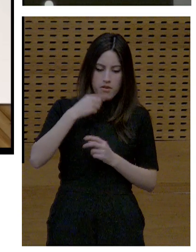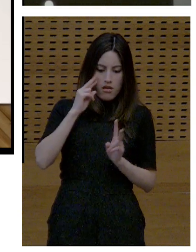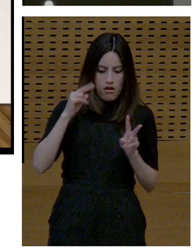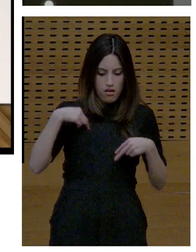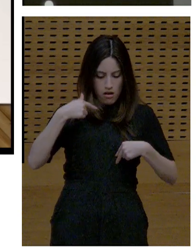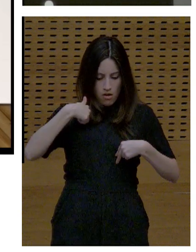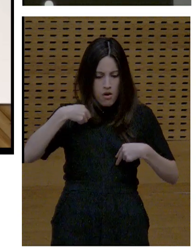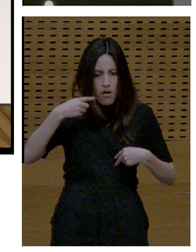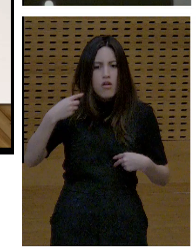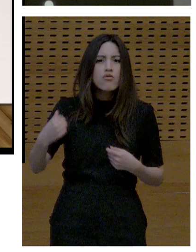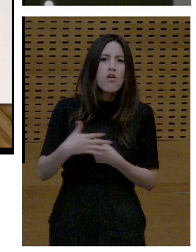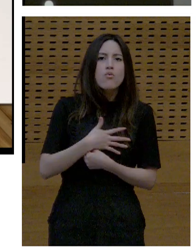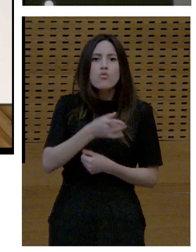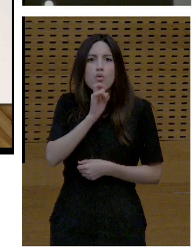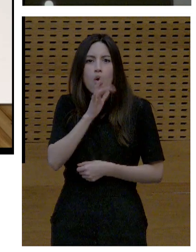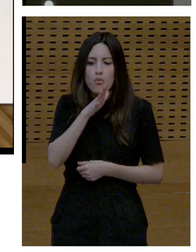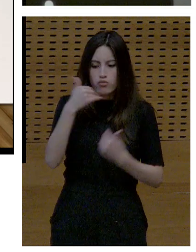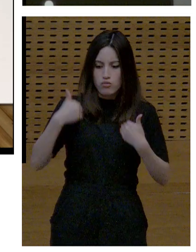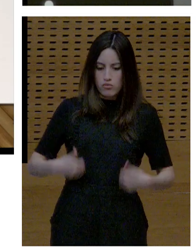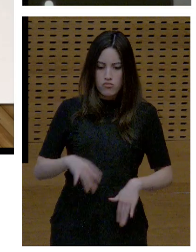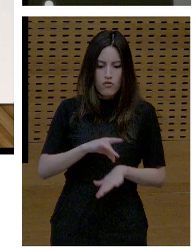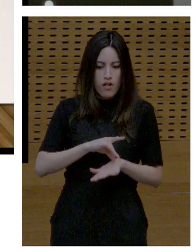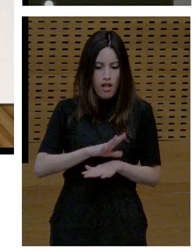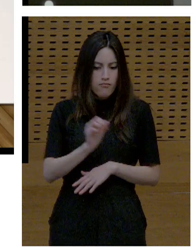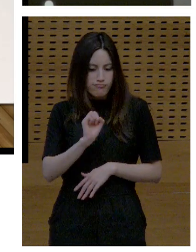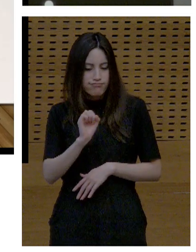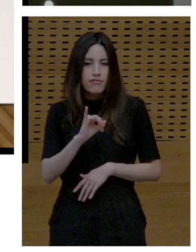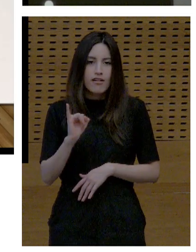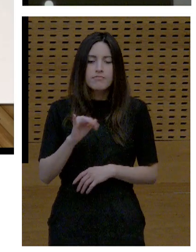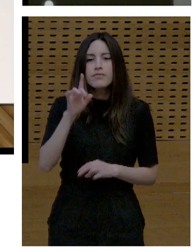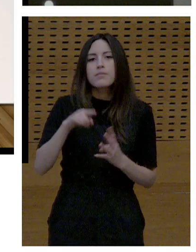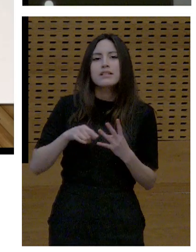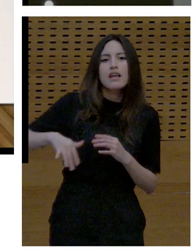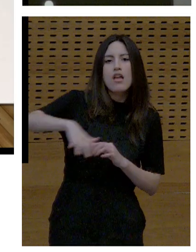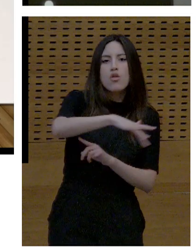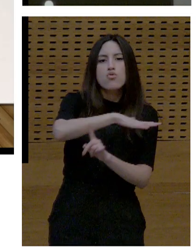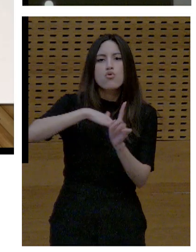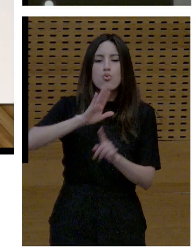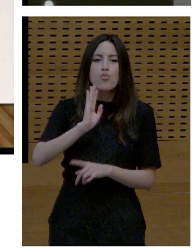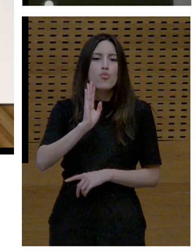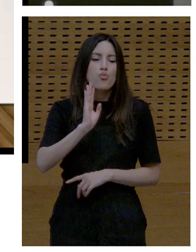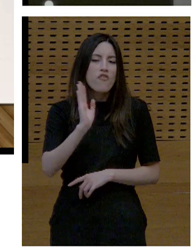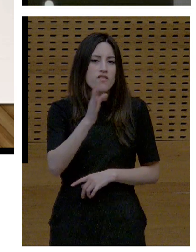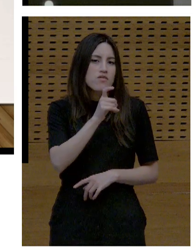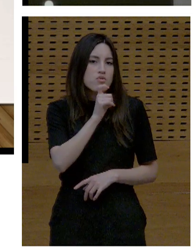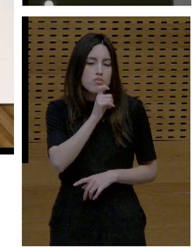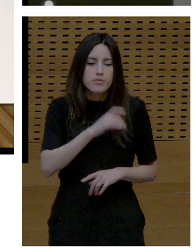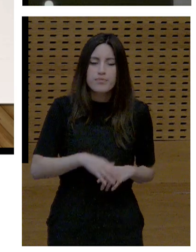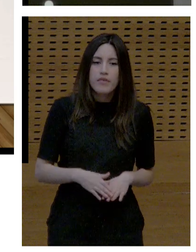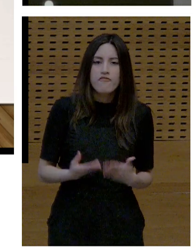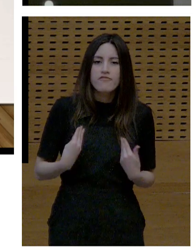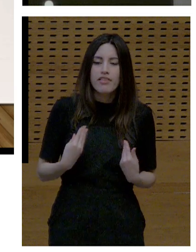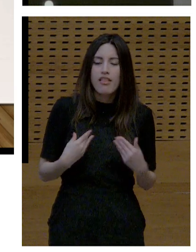como persona que tengo Parkinson, cómo afecta a mi entorno, cómo es la calidad de